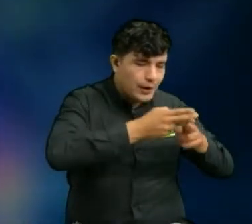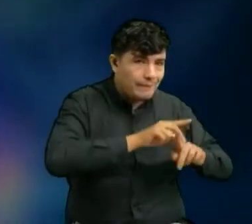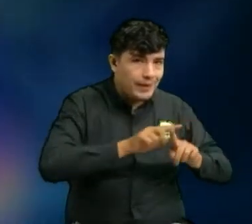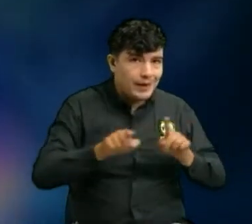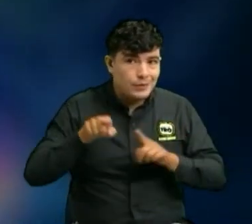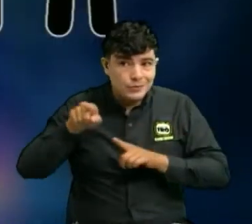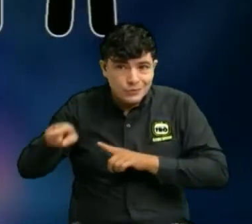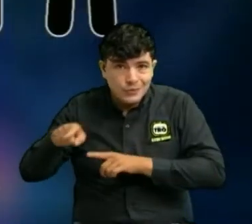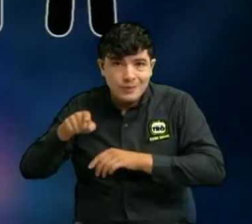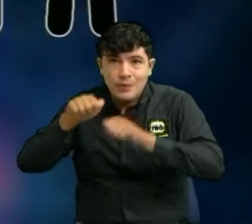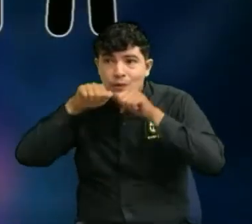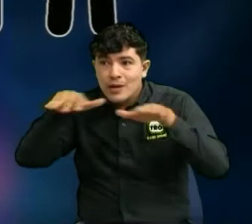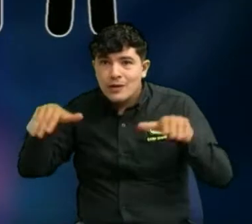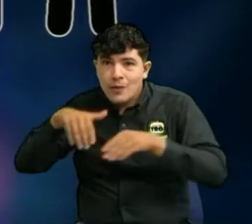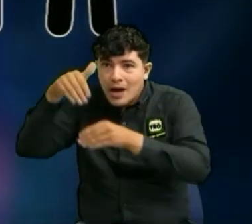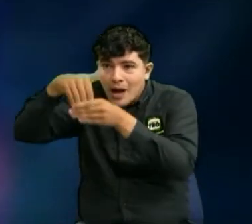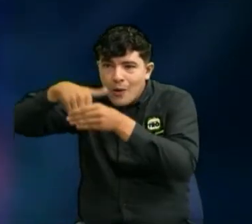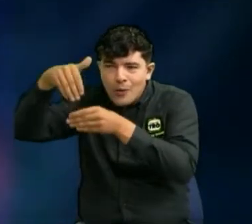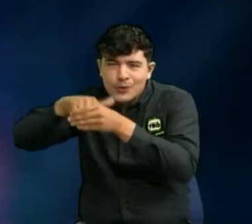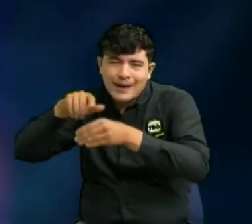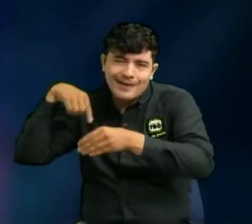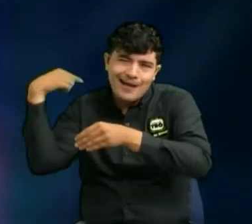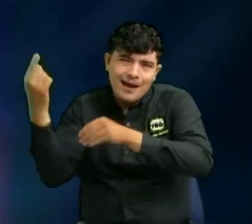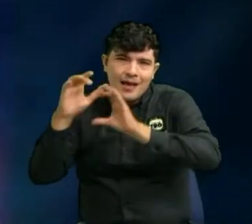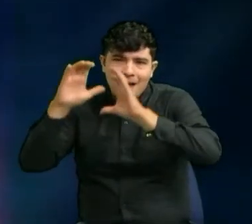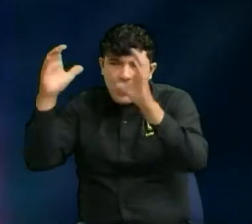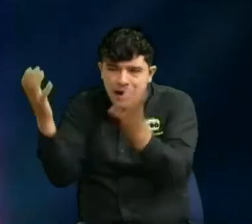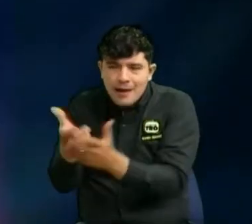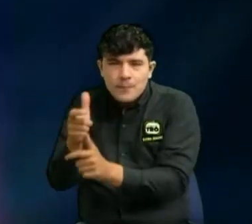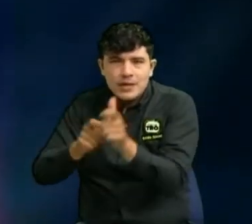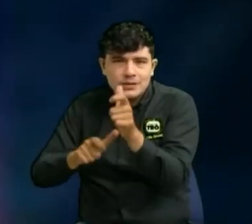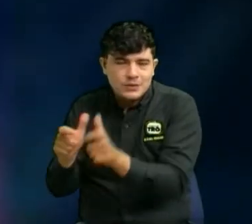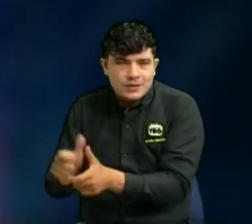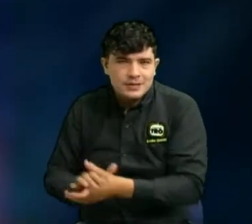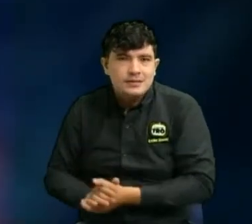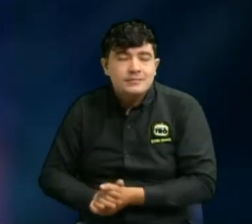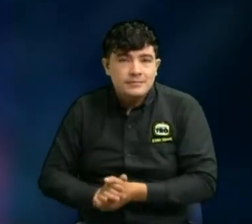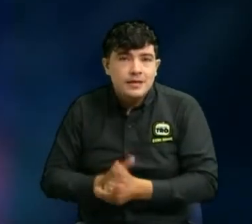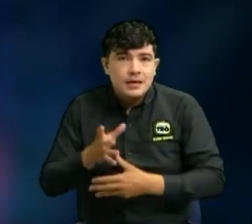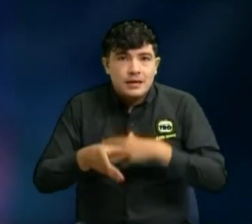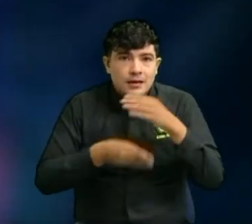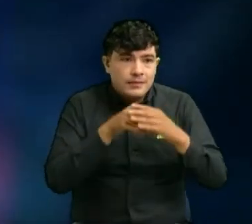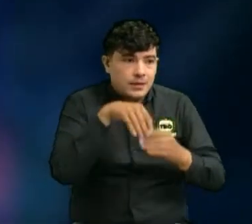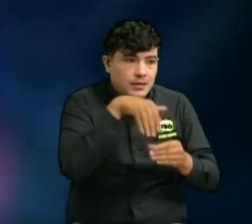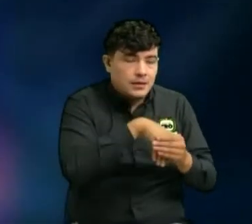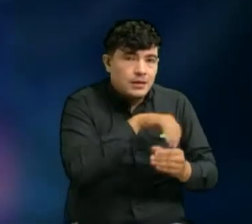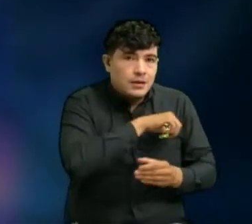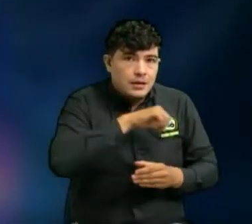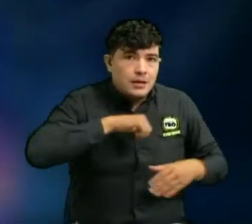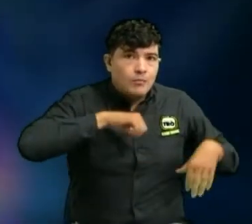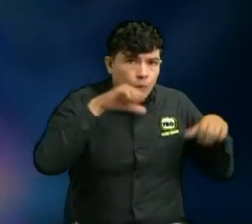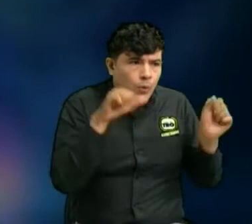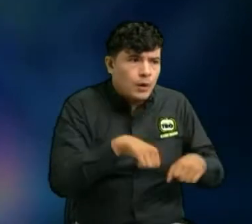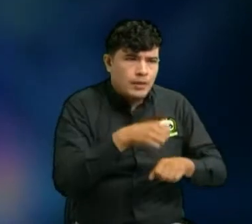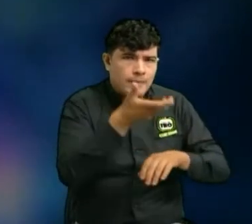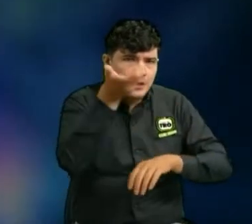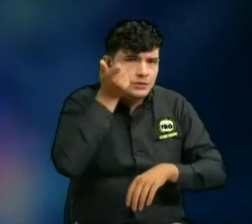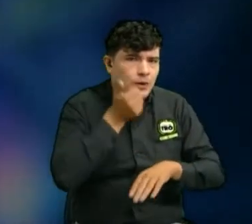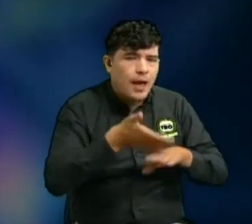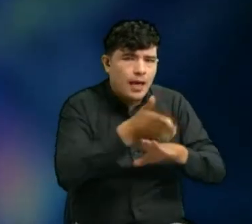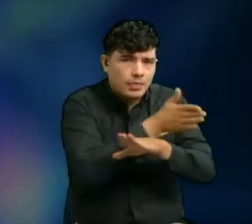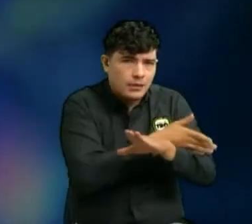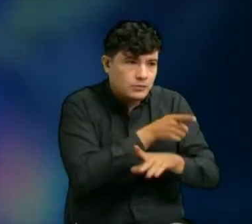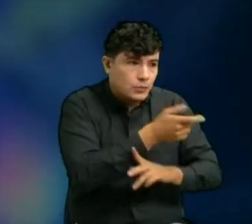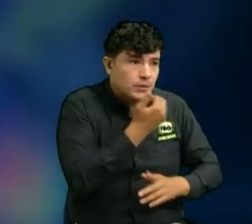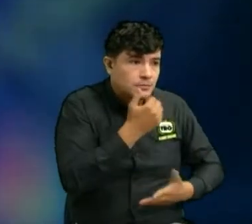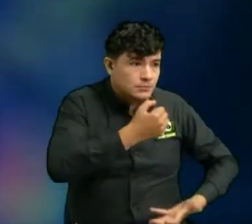tus aportes van a un fondo común. En los fondos de pensiones puedes pensionarte anticipadamente si cumples con el capital